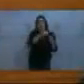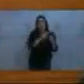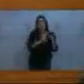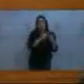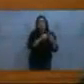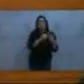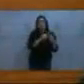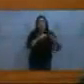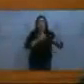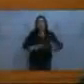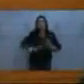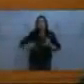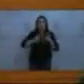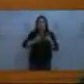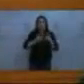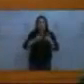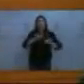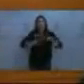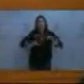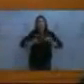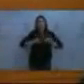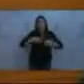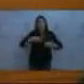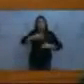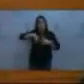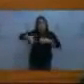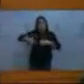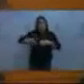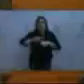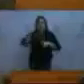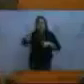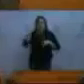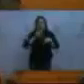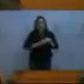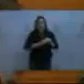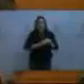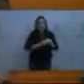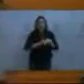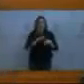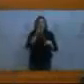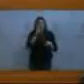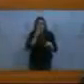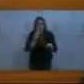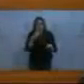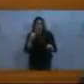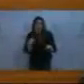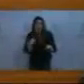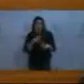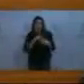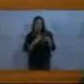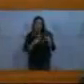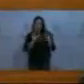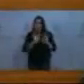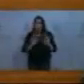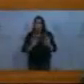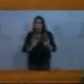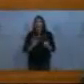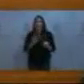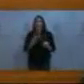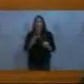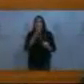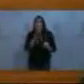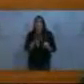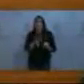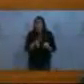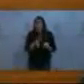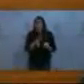radiología intervencionista, la cirugía de trasplante y la psiquiatría infanto-juvenil. Pues bien, esto es así principalmente por 2 razones. Una, porque